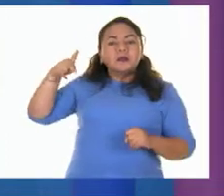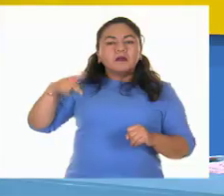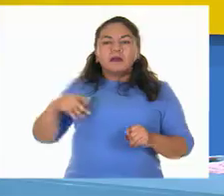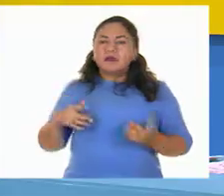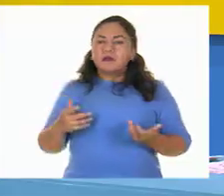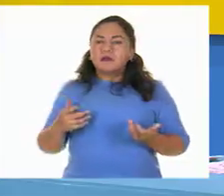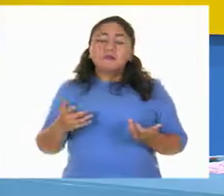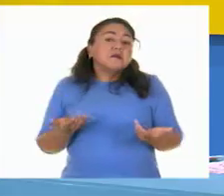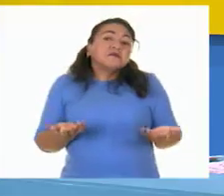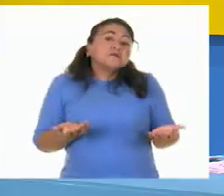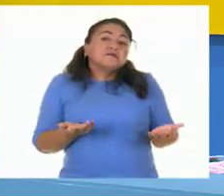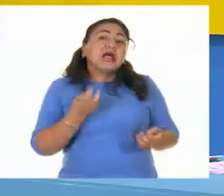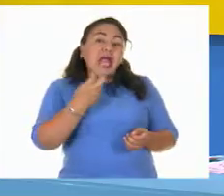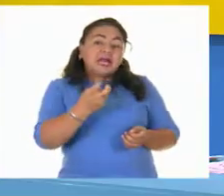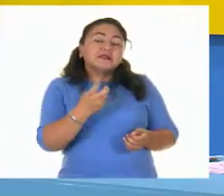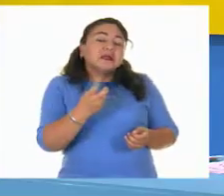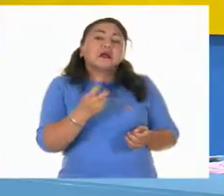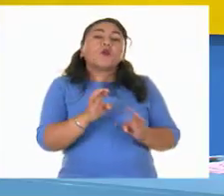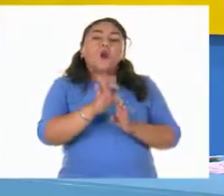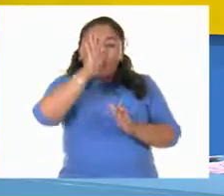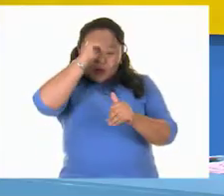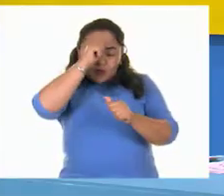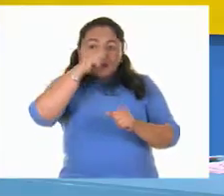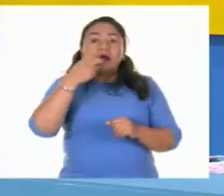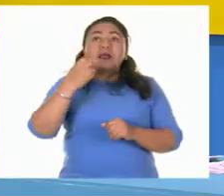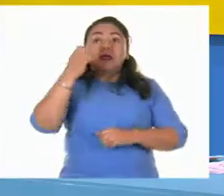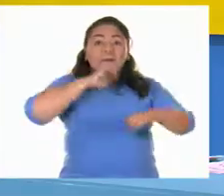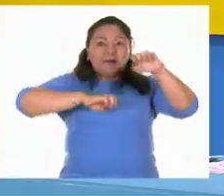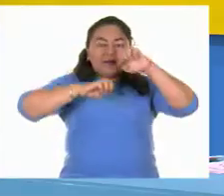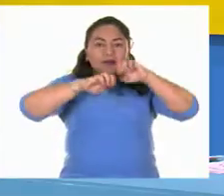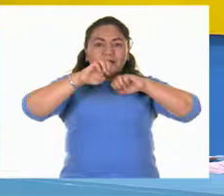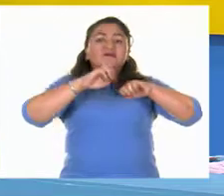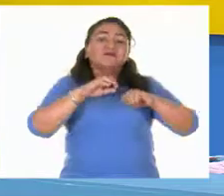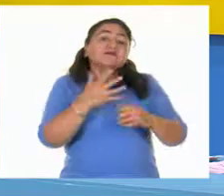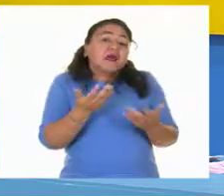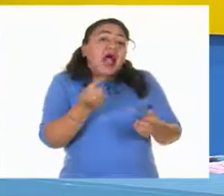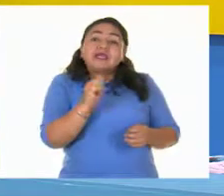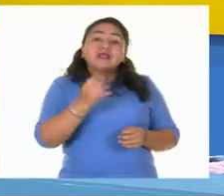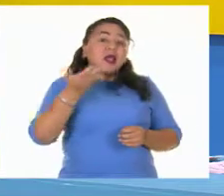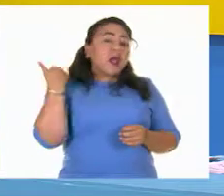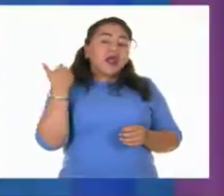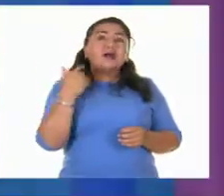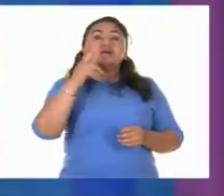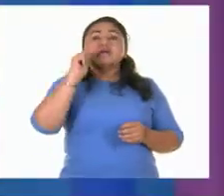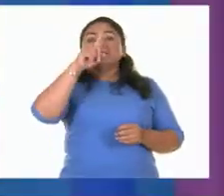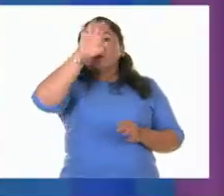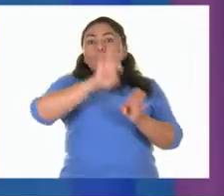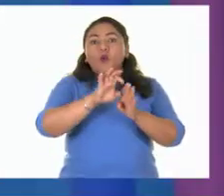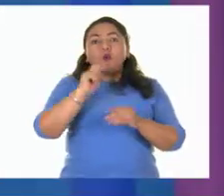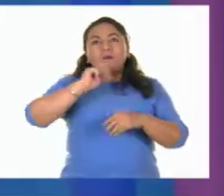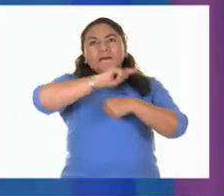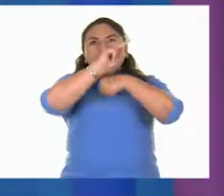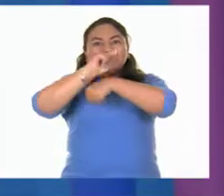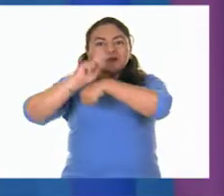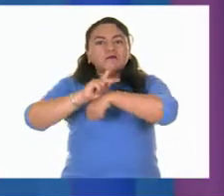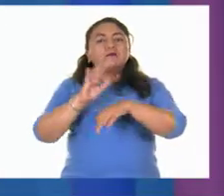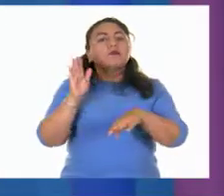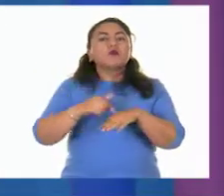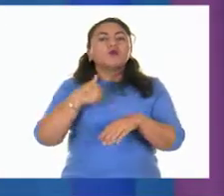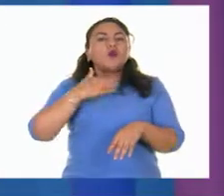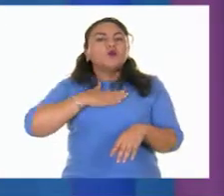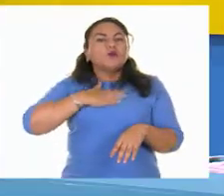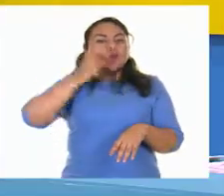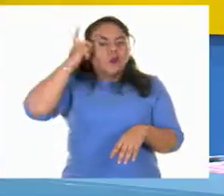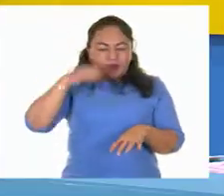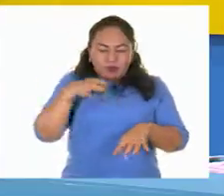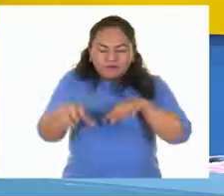Y nada, ese era el trato. Las empresas extranjeras, tenían el poder completo sobre estos yacimientos y obtenían